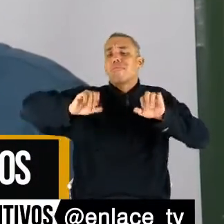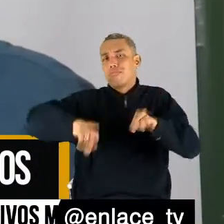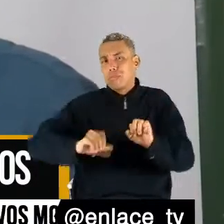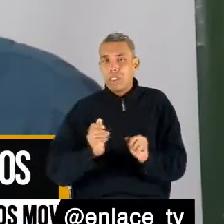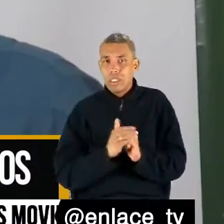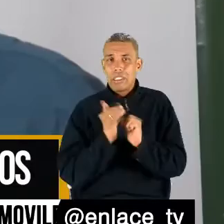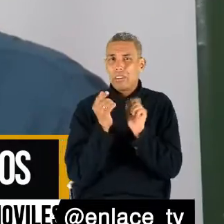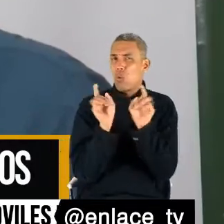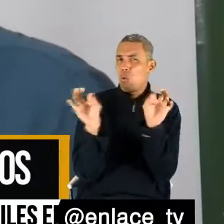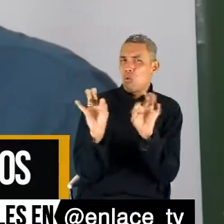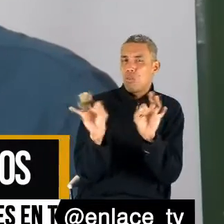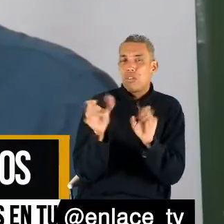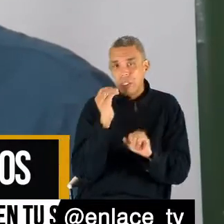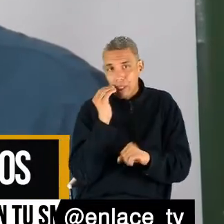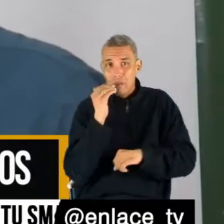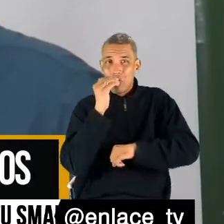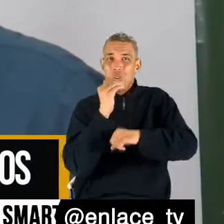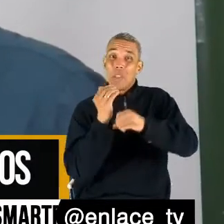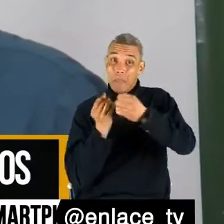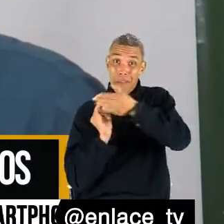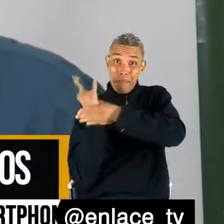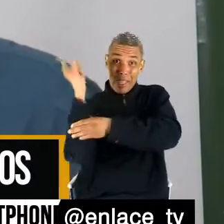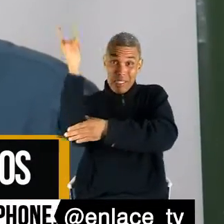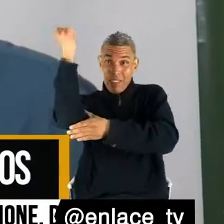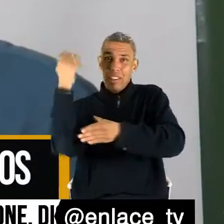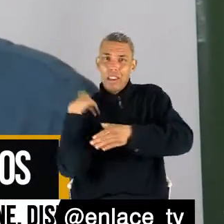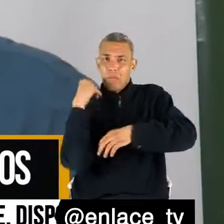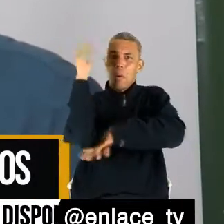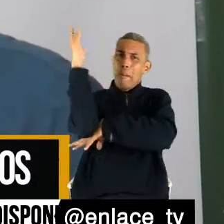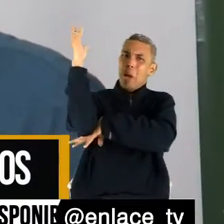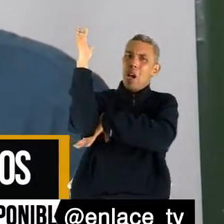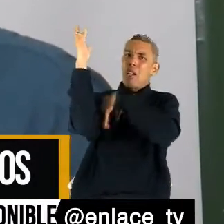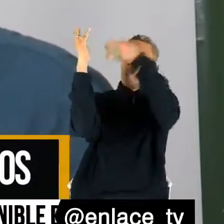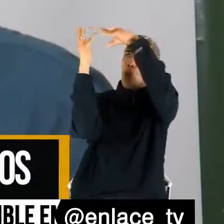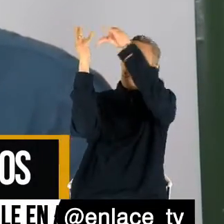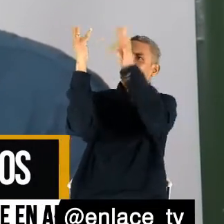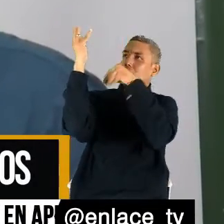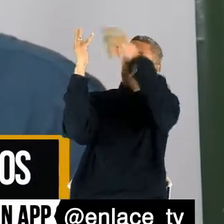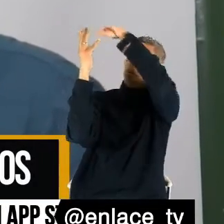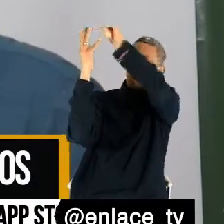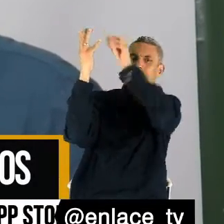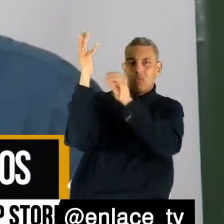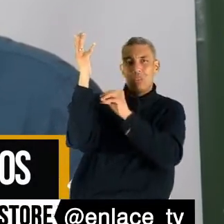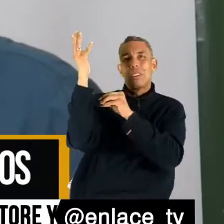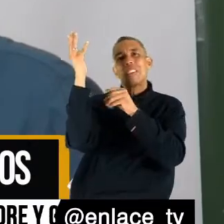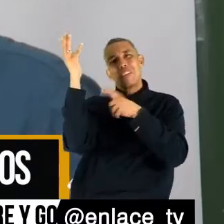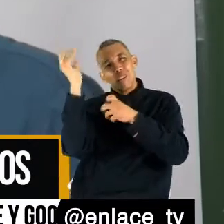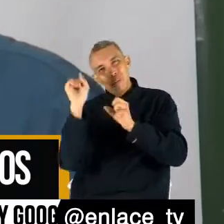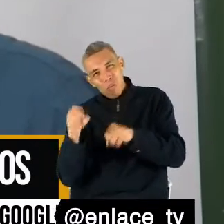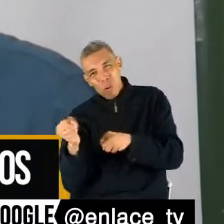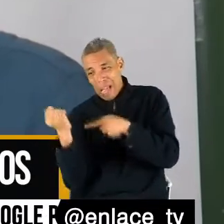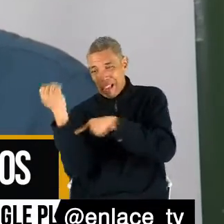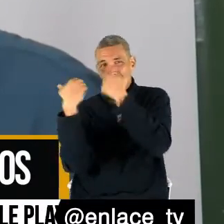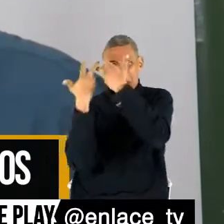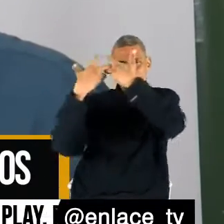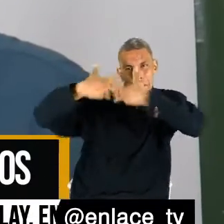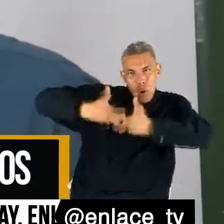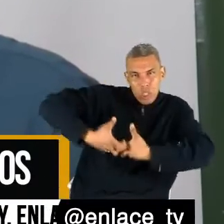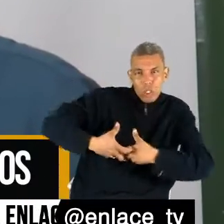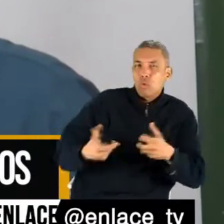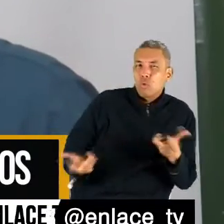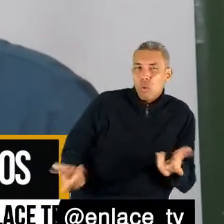palma, caucho. En fin, cada uno de nuestros sectores y renglones productivos tienen su espacio en